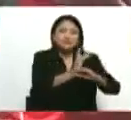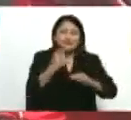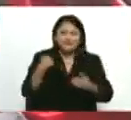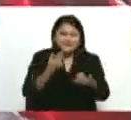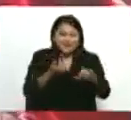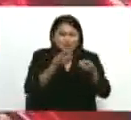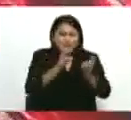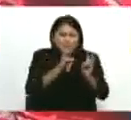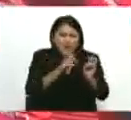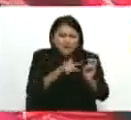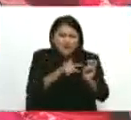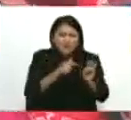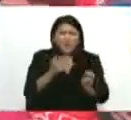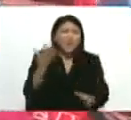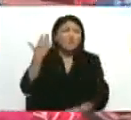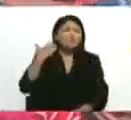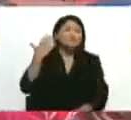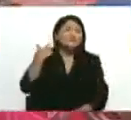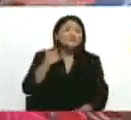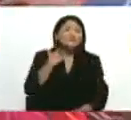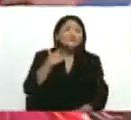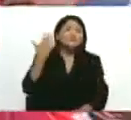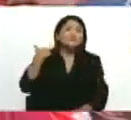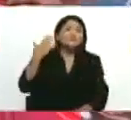La inhabilitación es muy vieja.